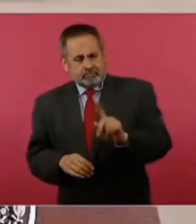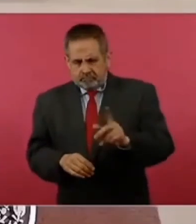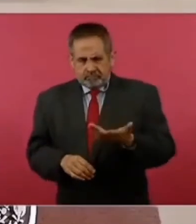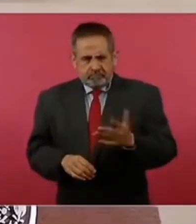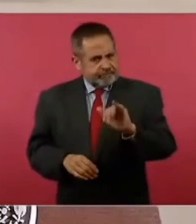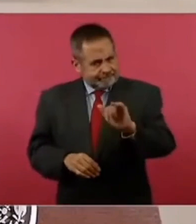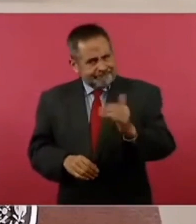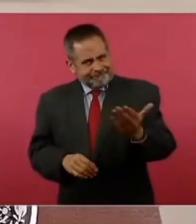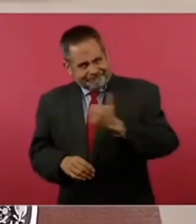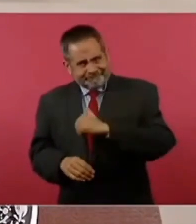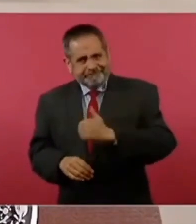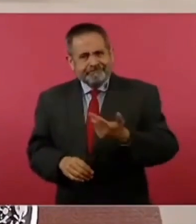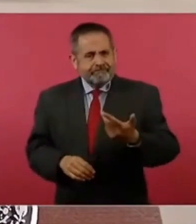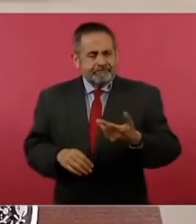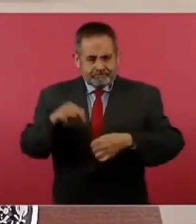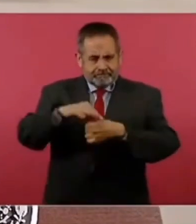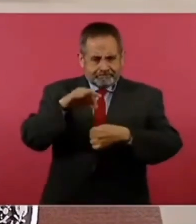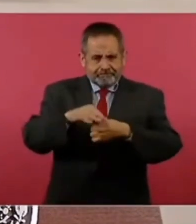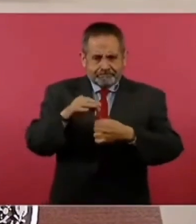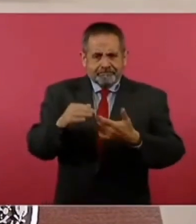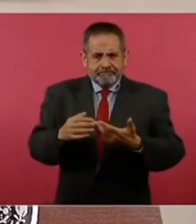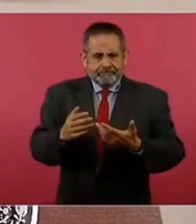estamos hablando de